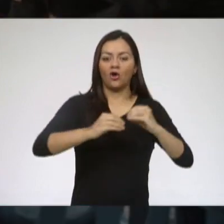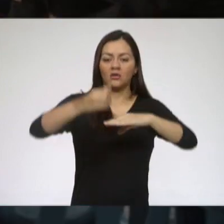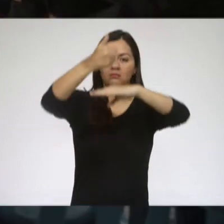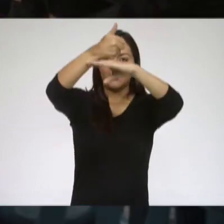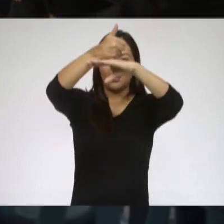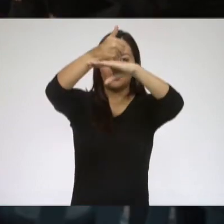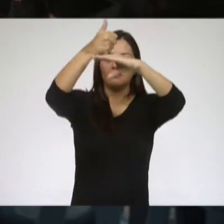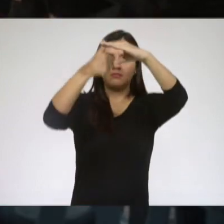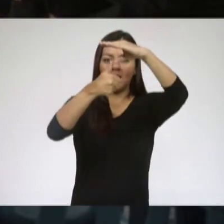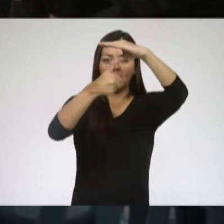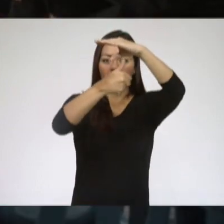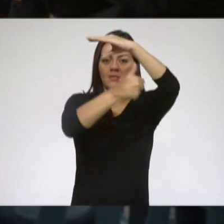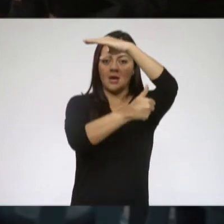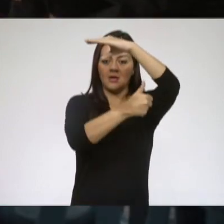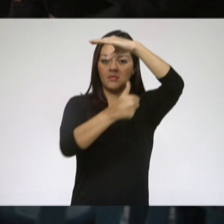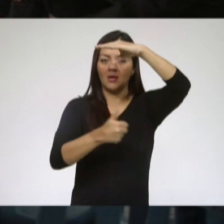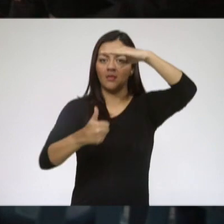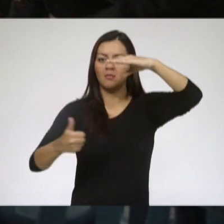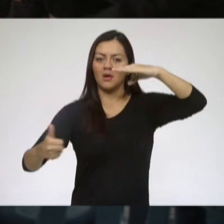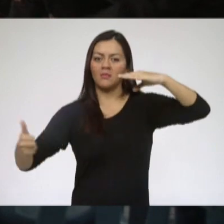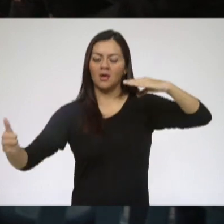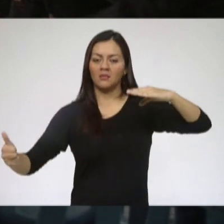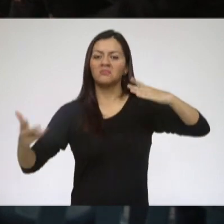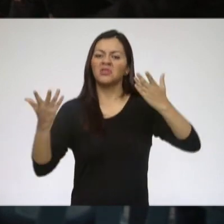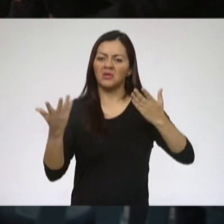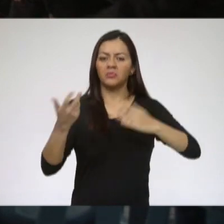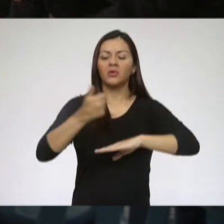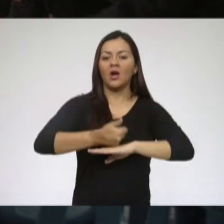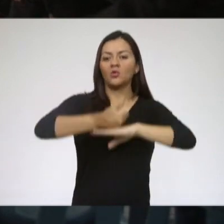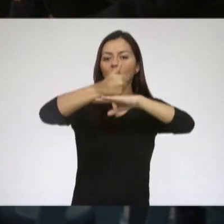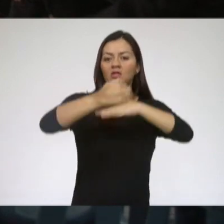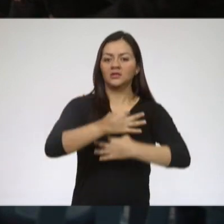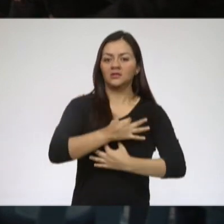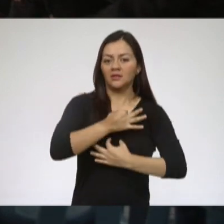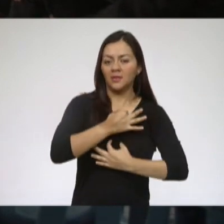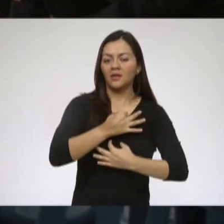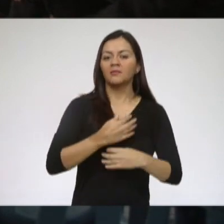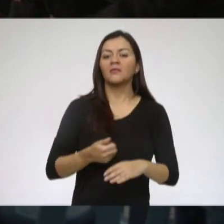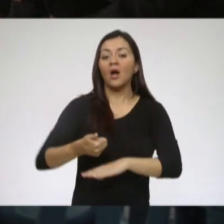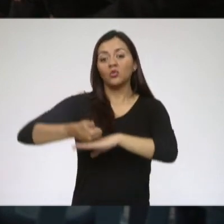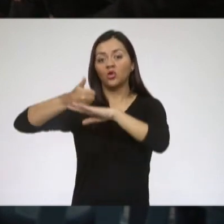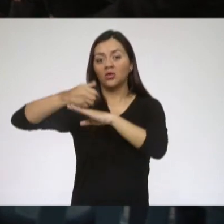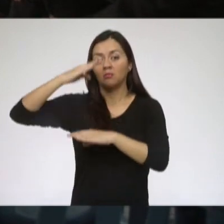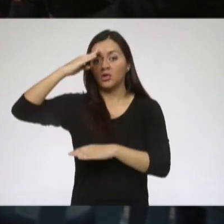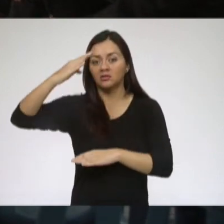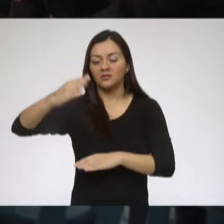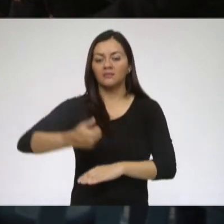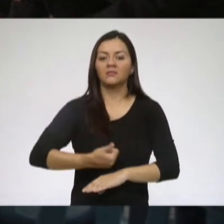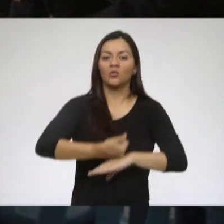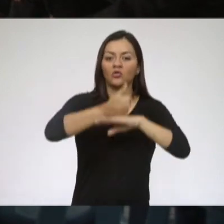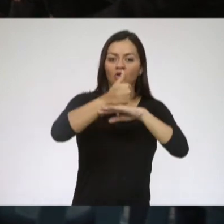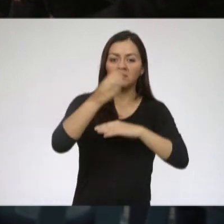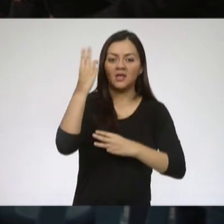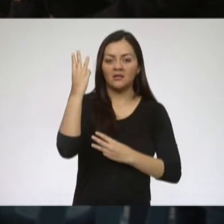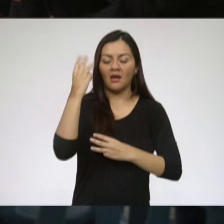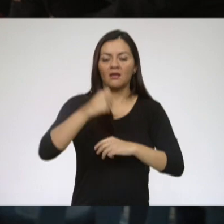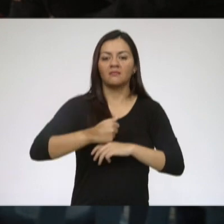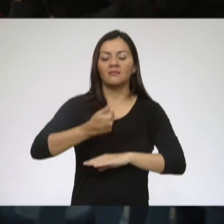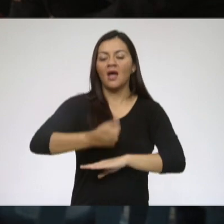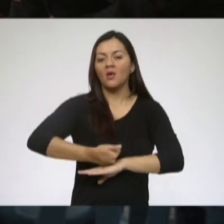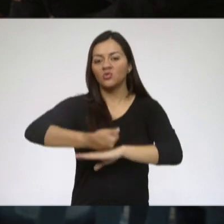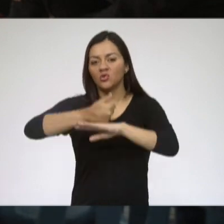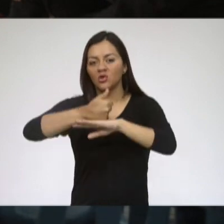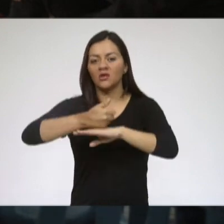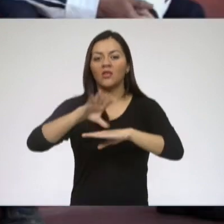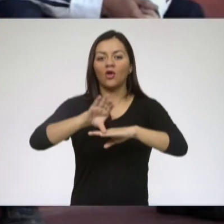jerárquico. Están autoridades civiles, están como la policía, militares, también autoridades de los colegios, entonces todo